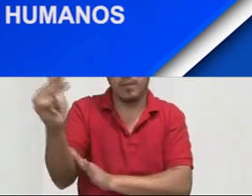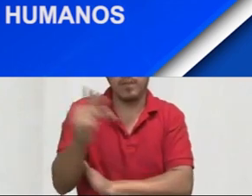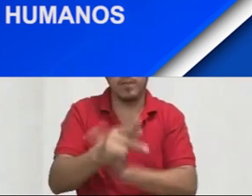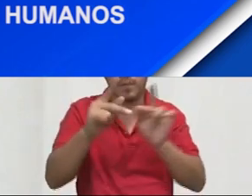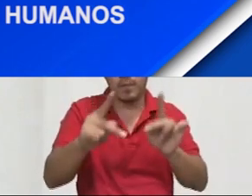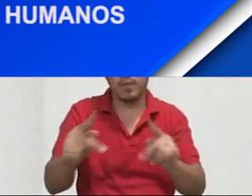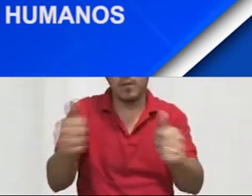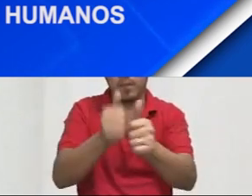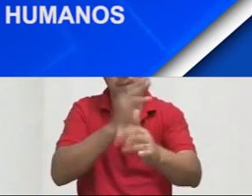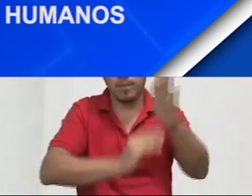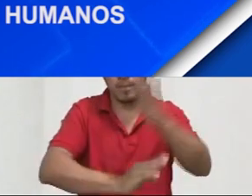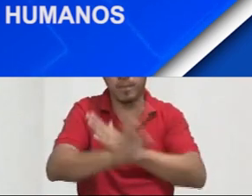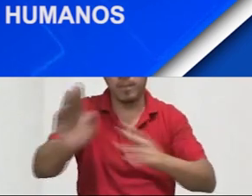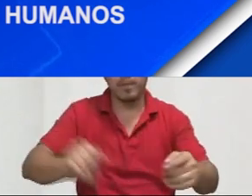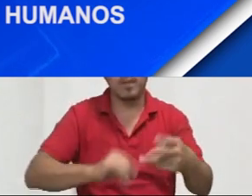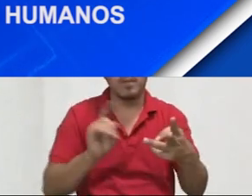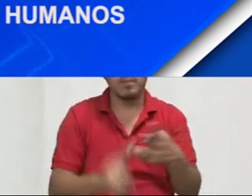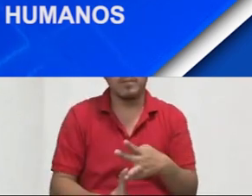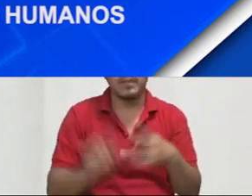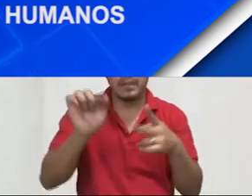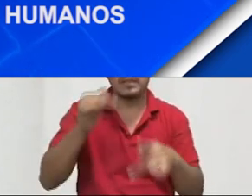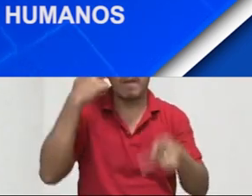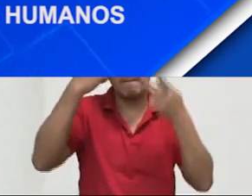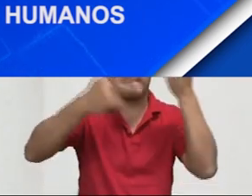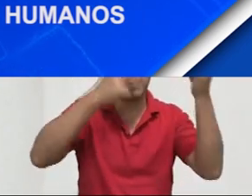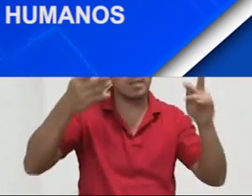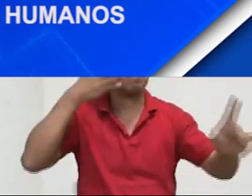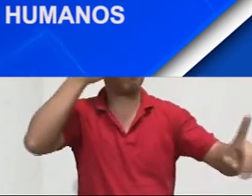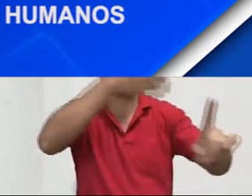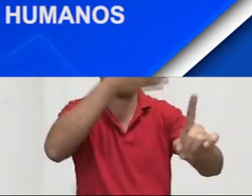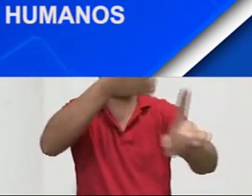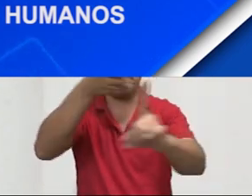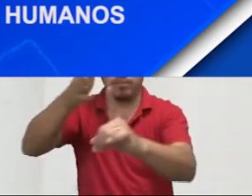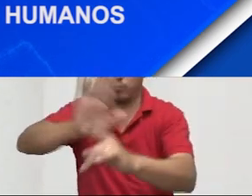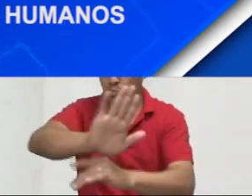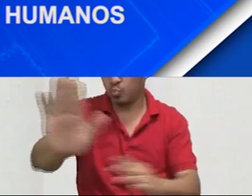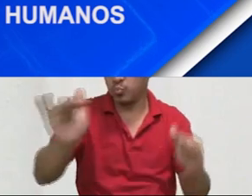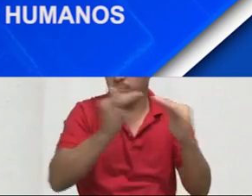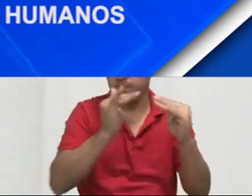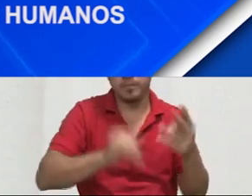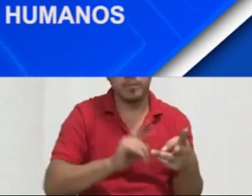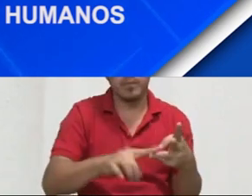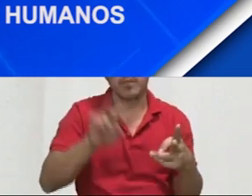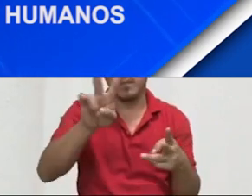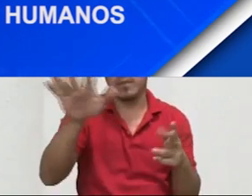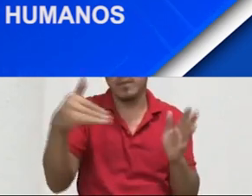5.388 personas con discapacidad, que fueron visitadas directamente en sus hogares;